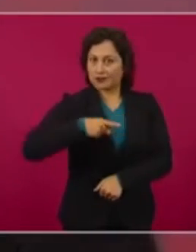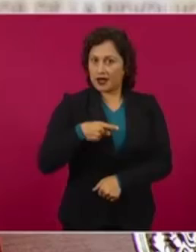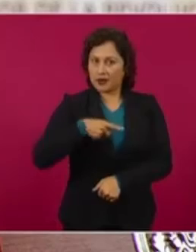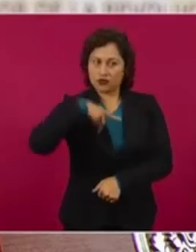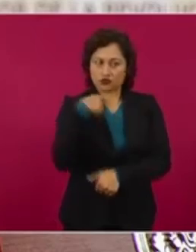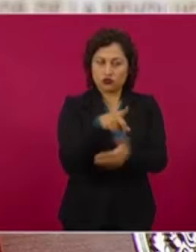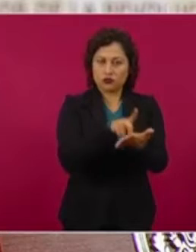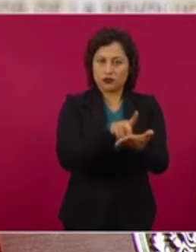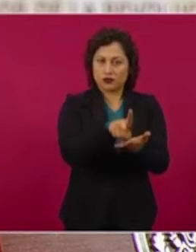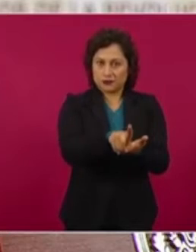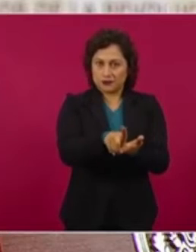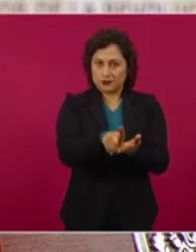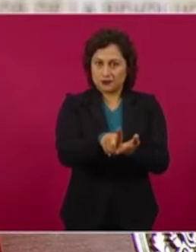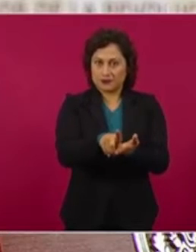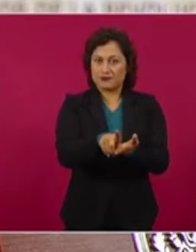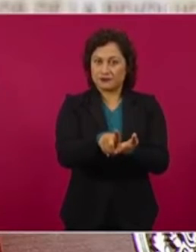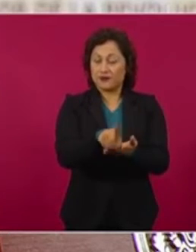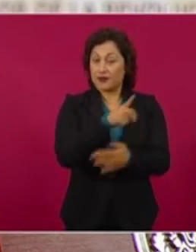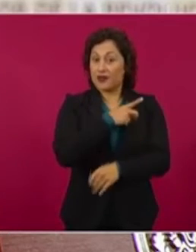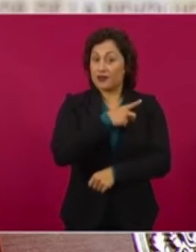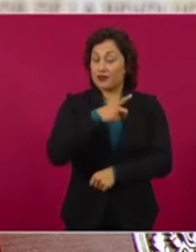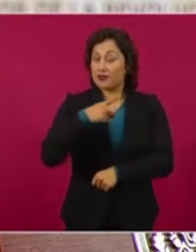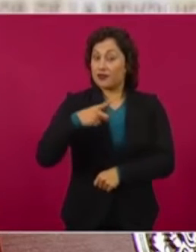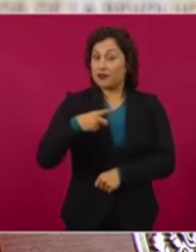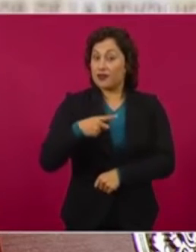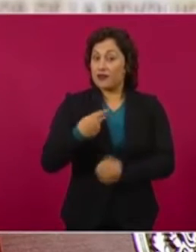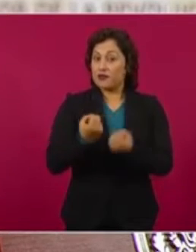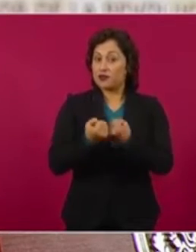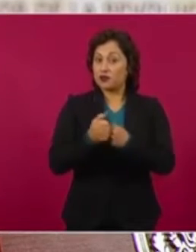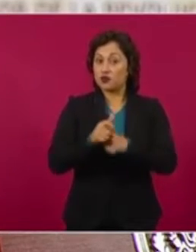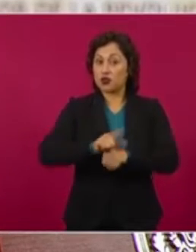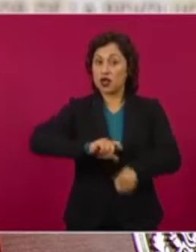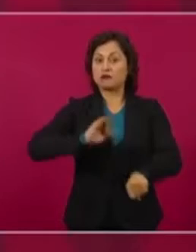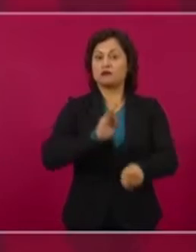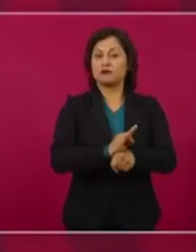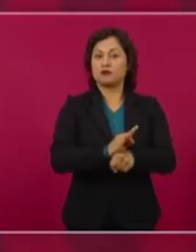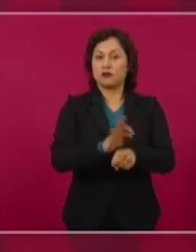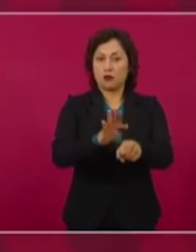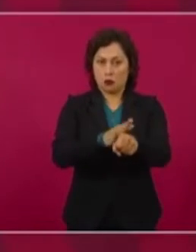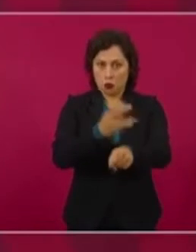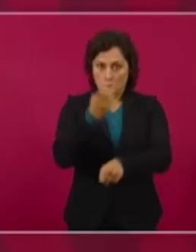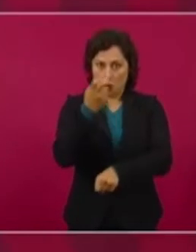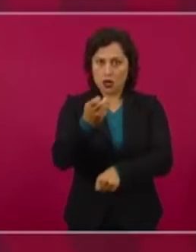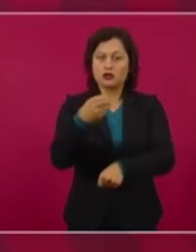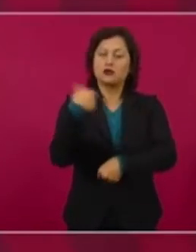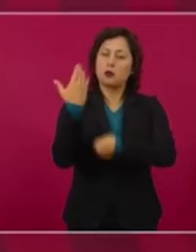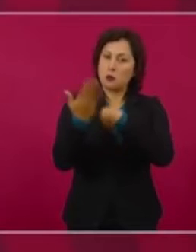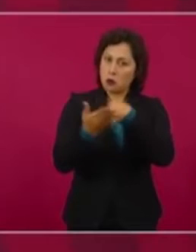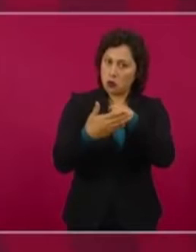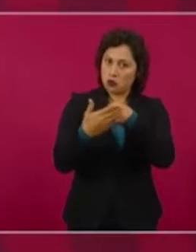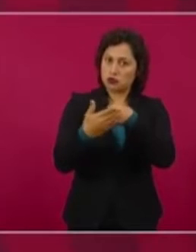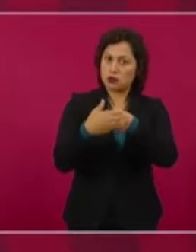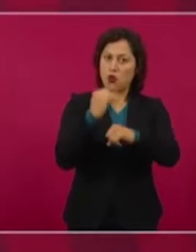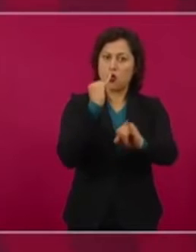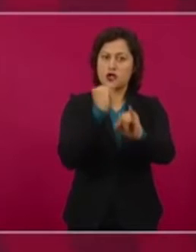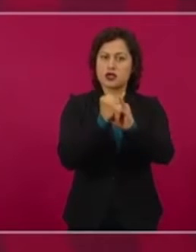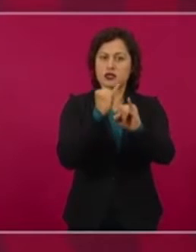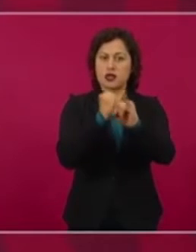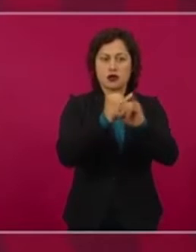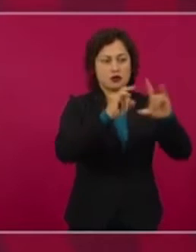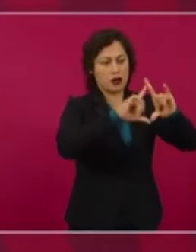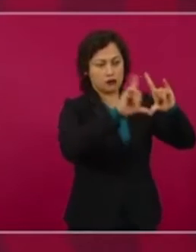social el Estado. Por eso ya ahora va a haber Internet en todos lados, estamos invirtiendo con ese propósito